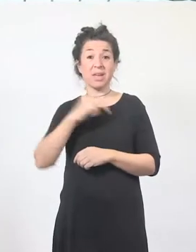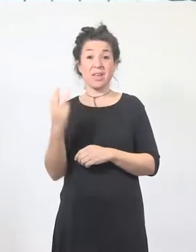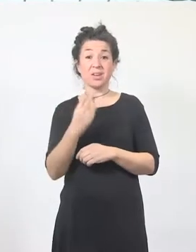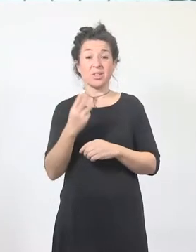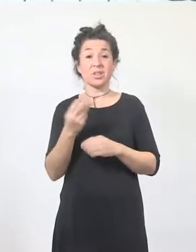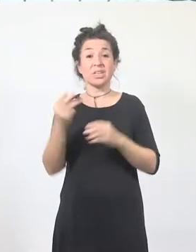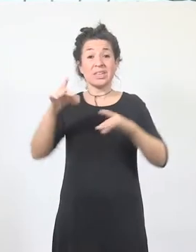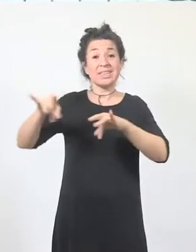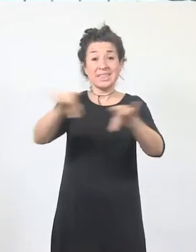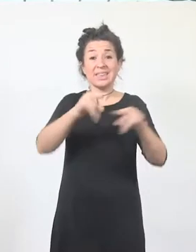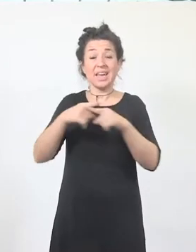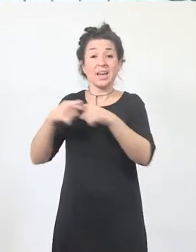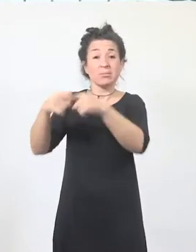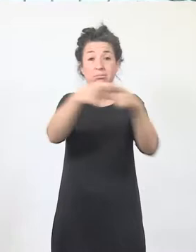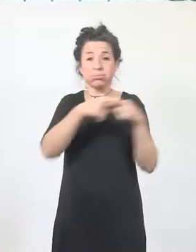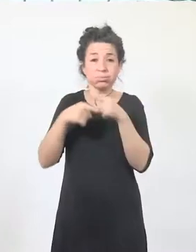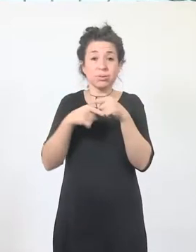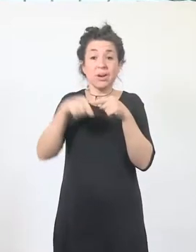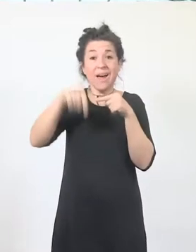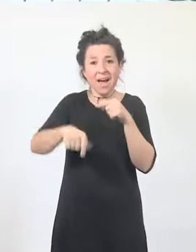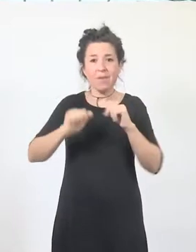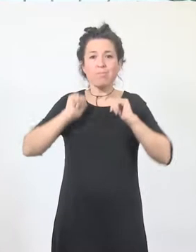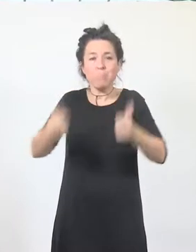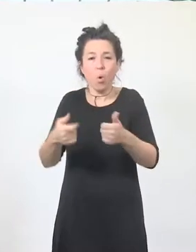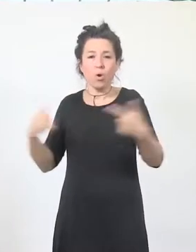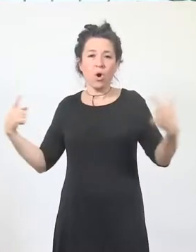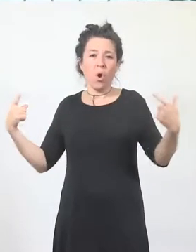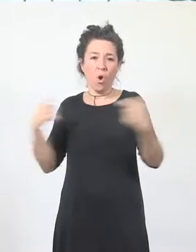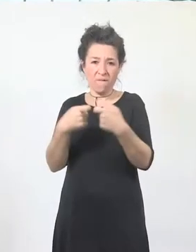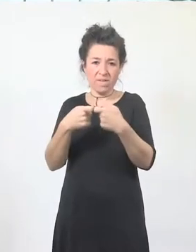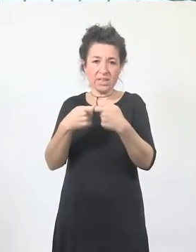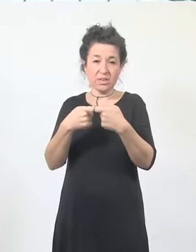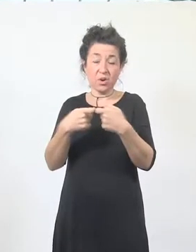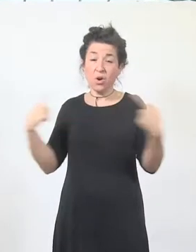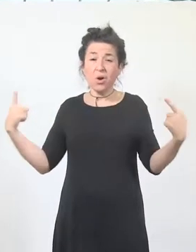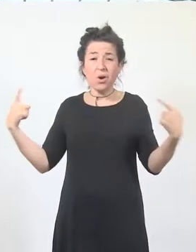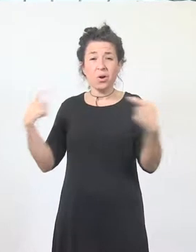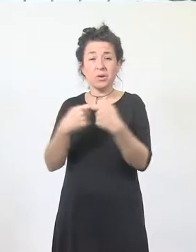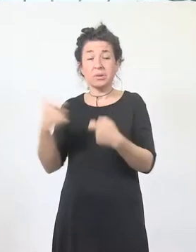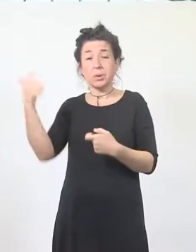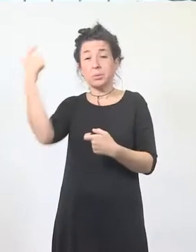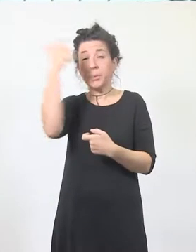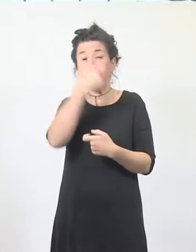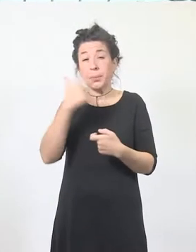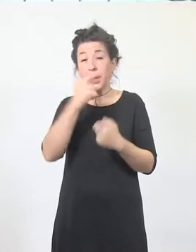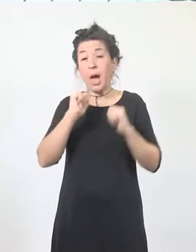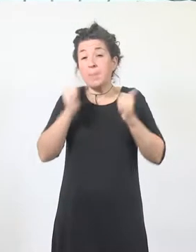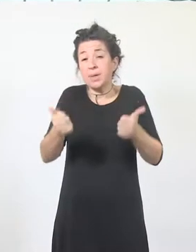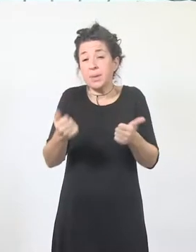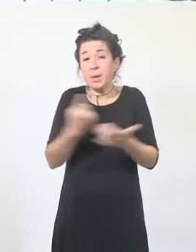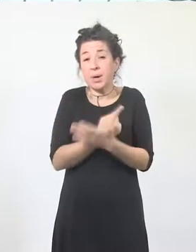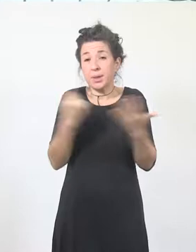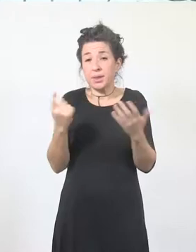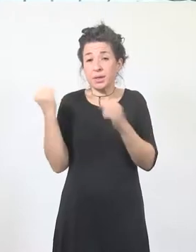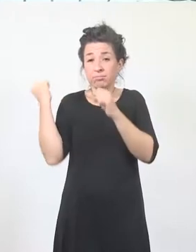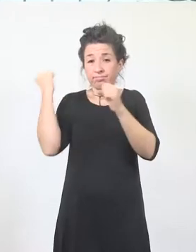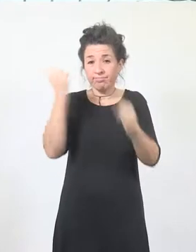en un conflicto, un conflicto que ha durado en principio 16